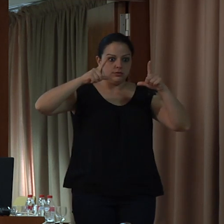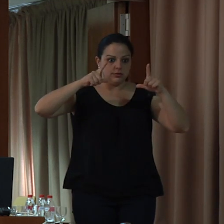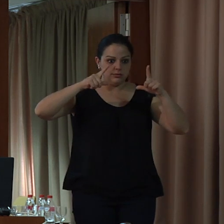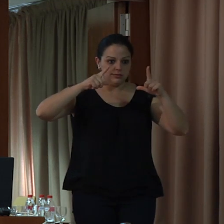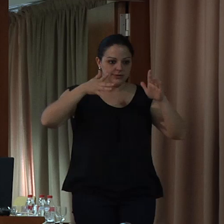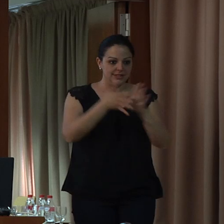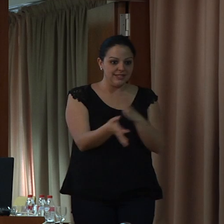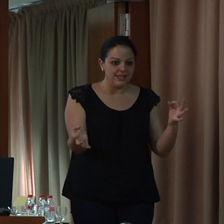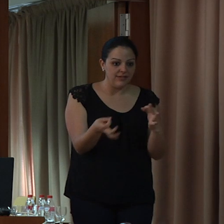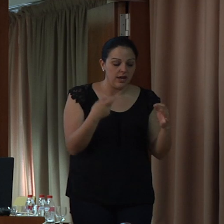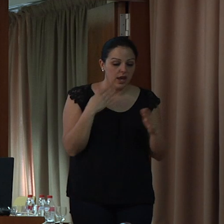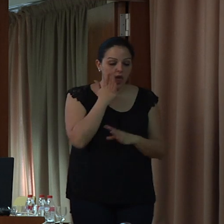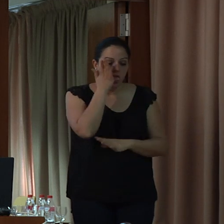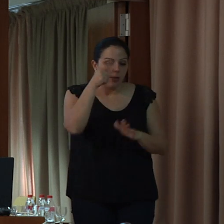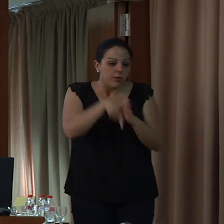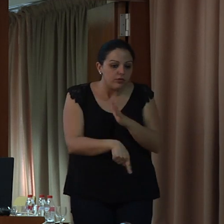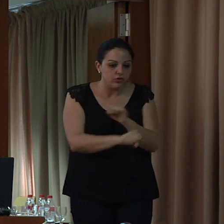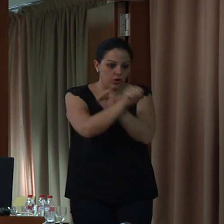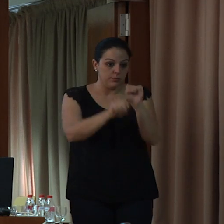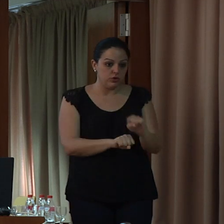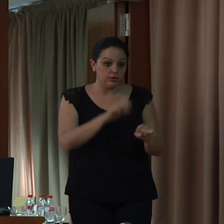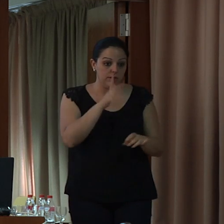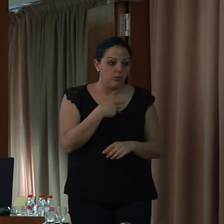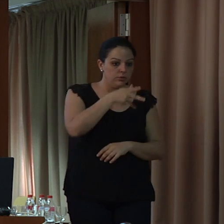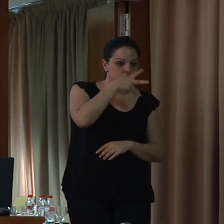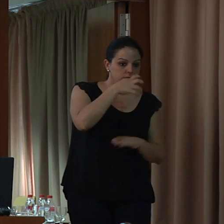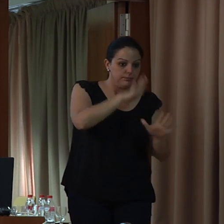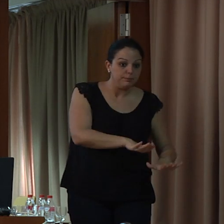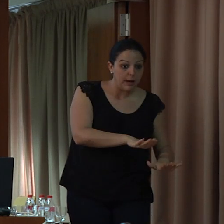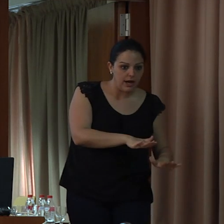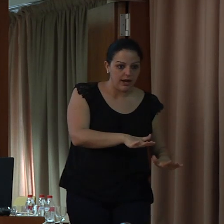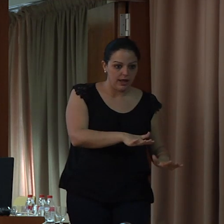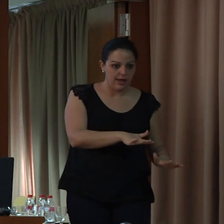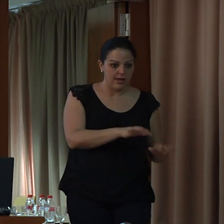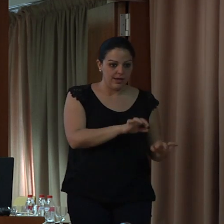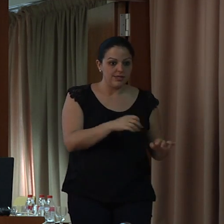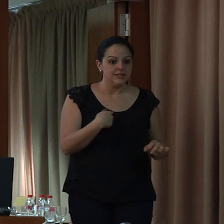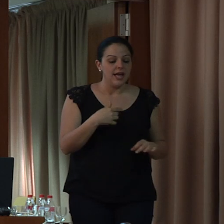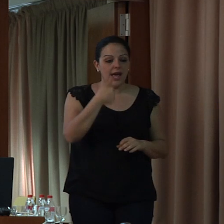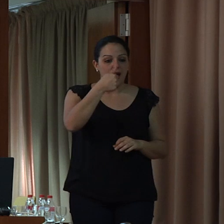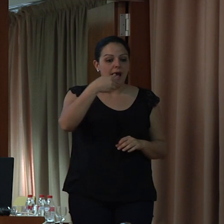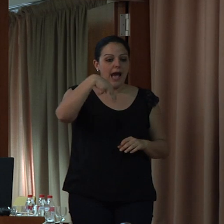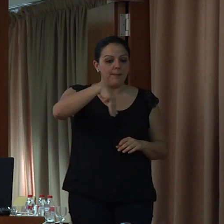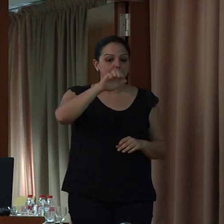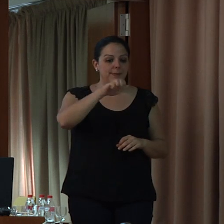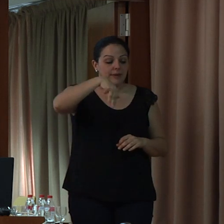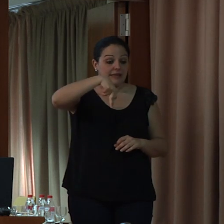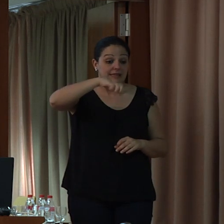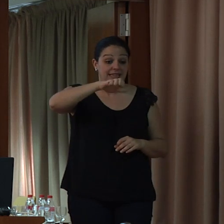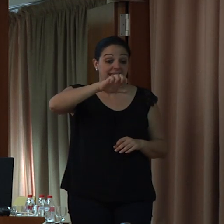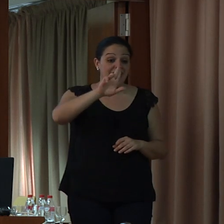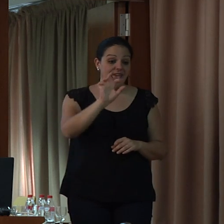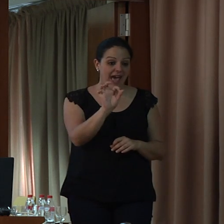sueño profundo. Eso es lo que padece un paciente con síndrome de apnea obstructiva del sueño, que se repite durante toda la